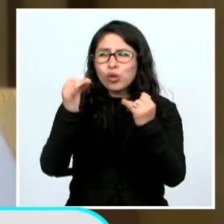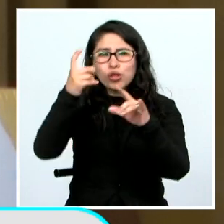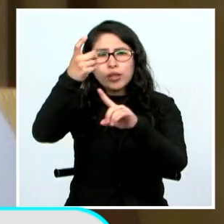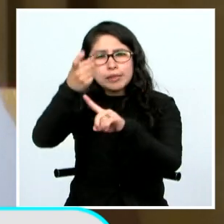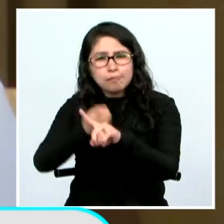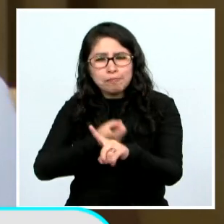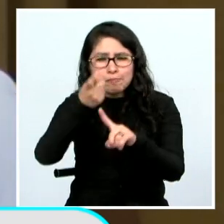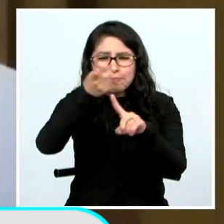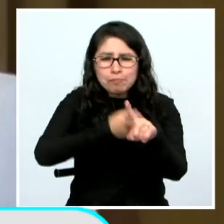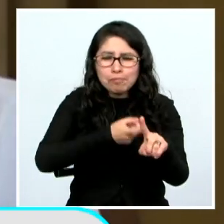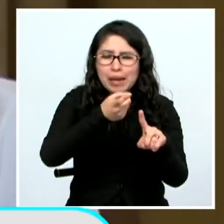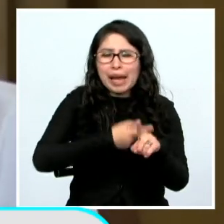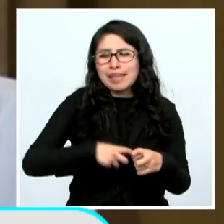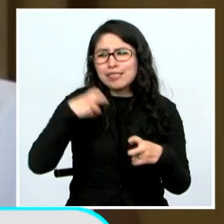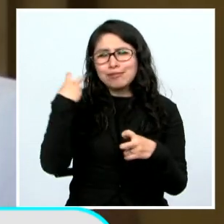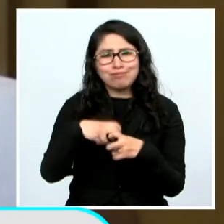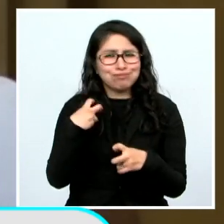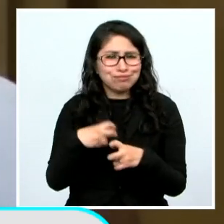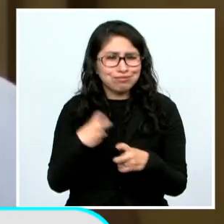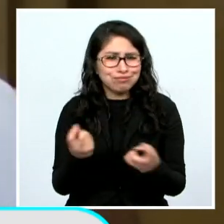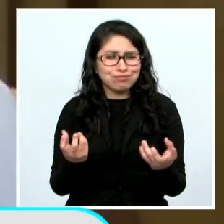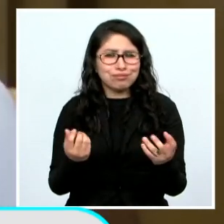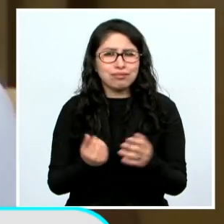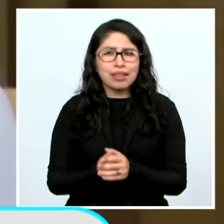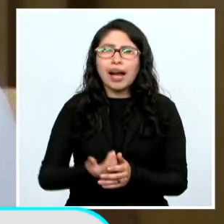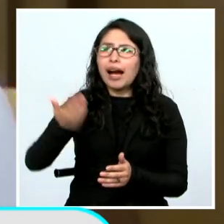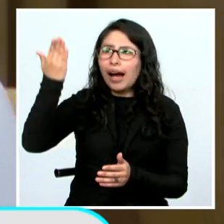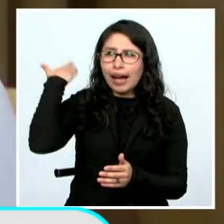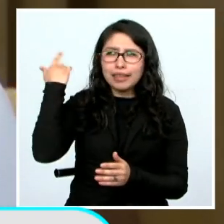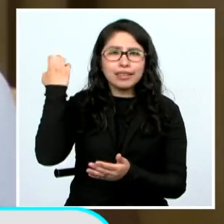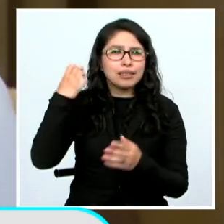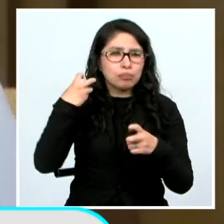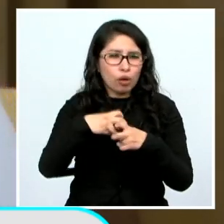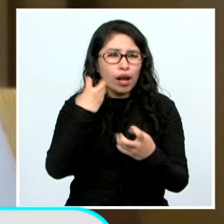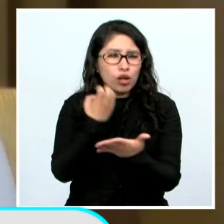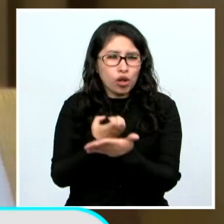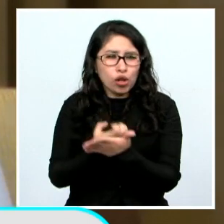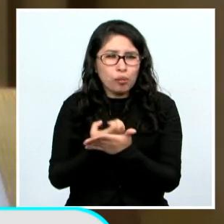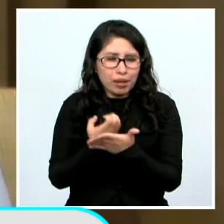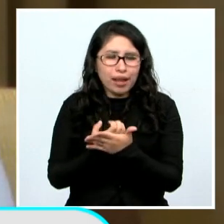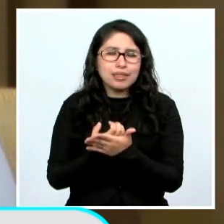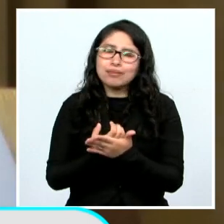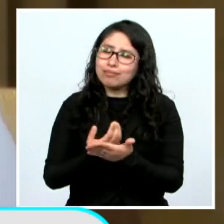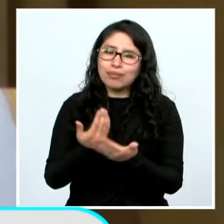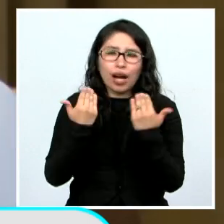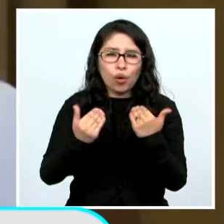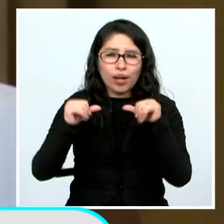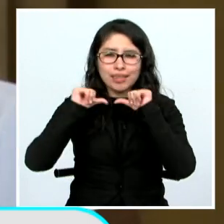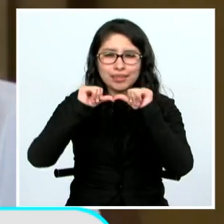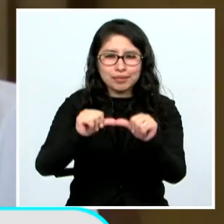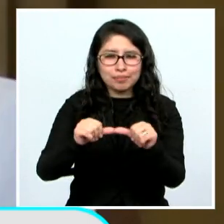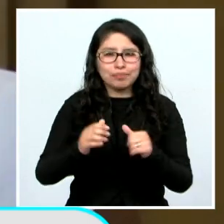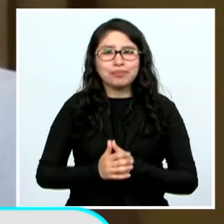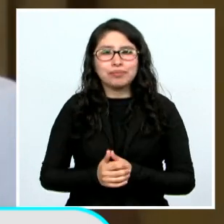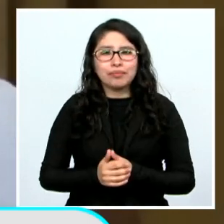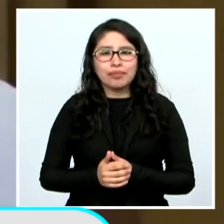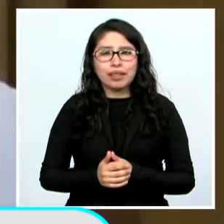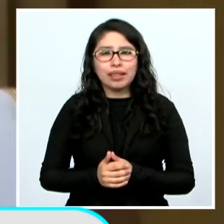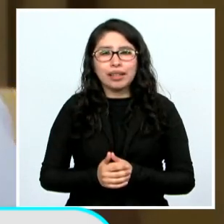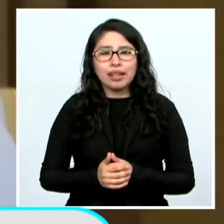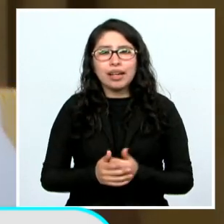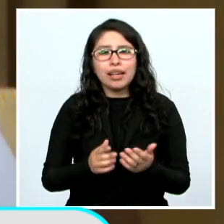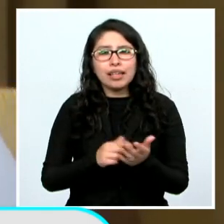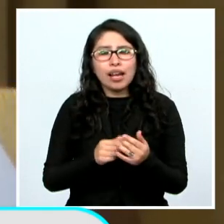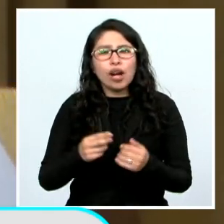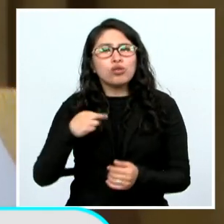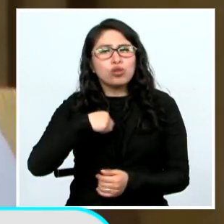complicados. Teníamos ya una crisis económica y ahora tenemos una crisis sanitaria, y nos ha hecho